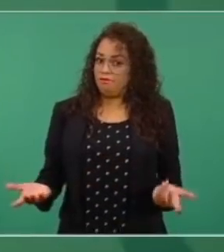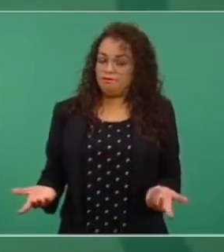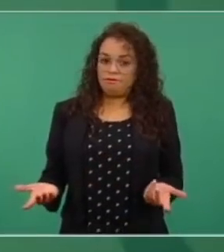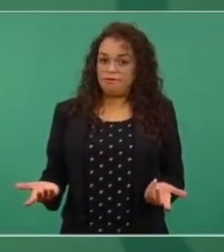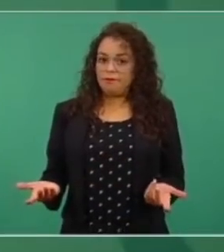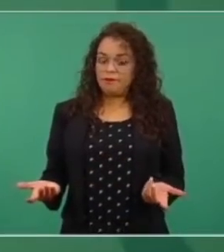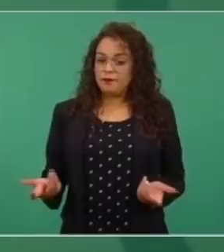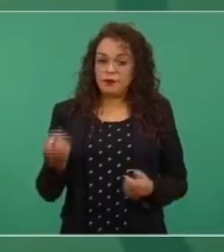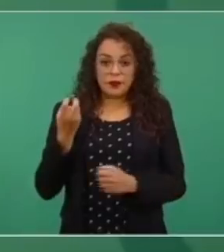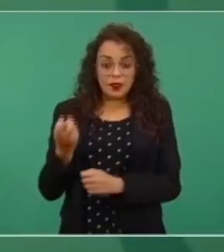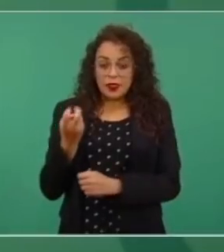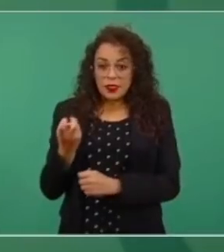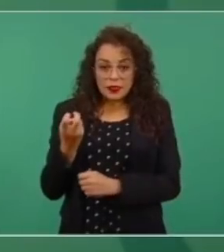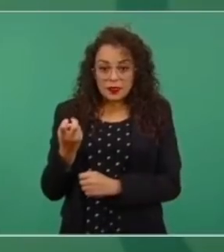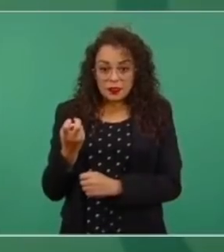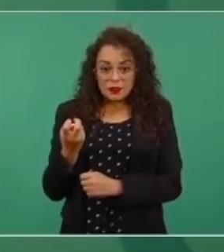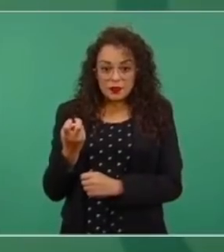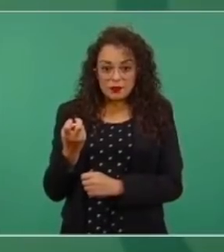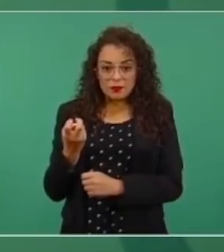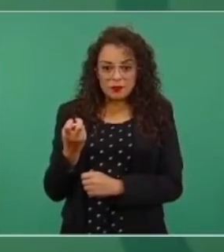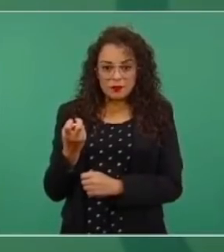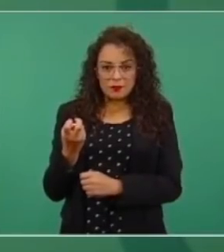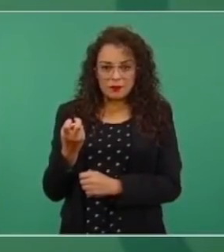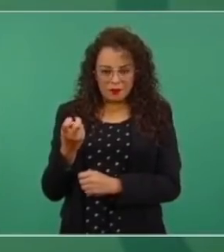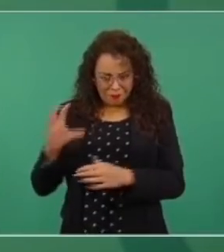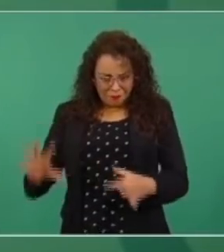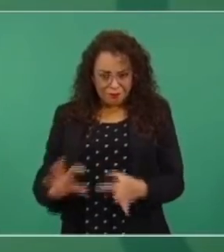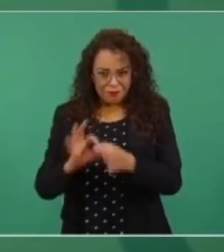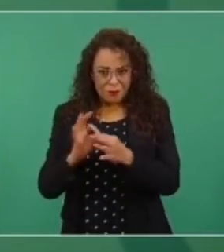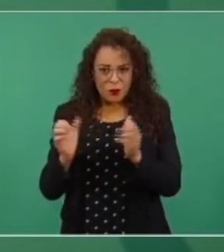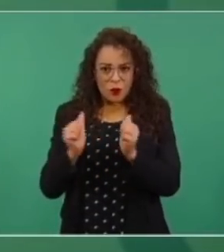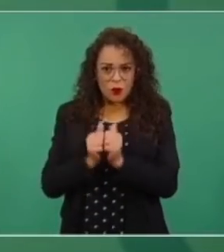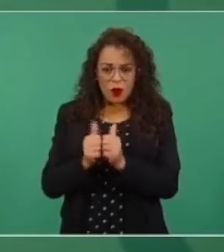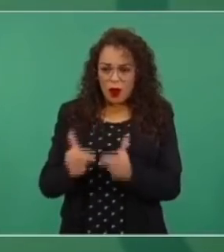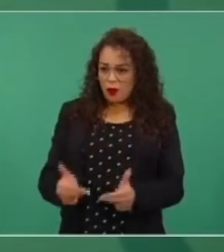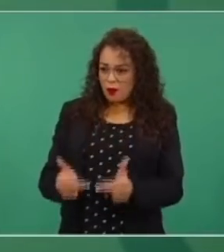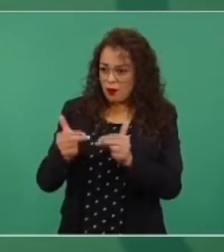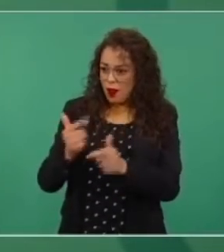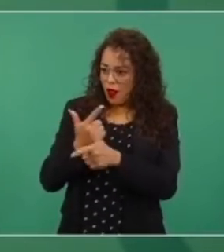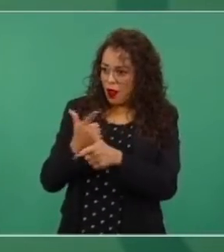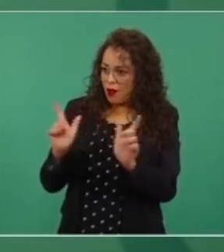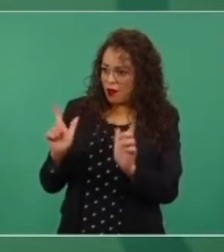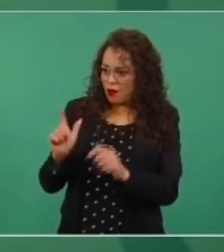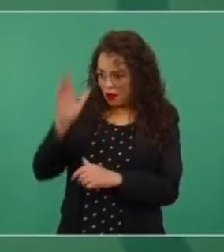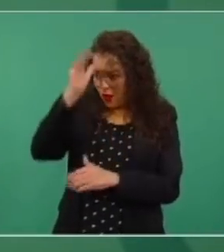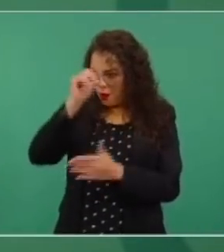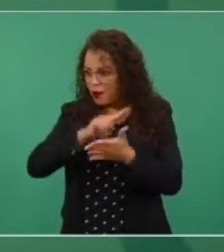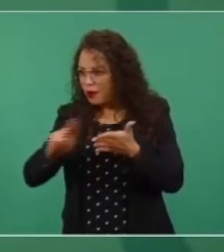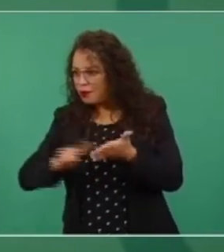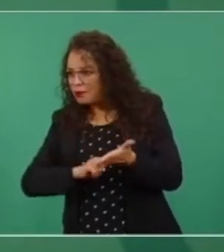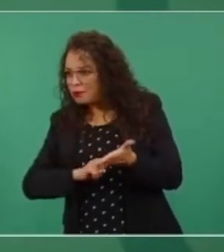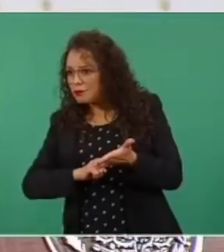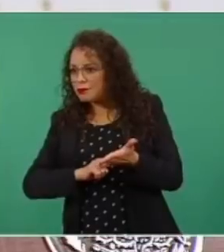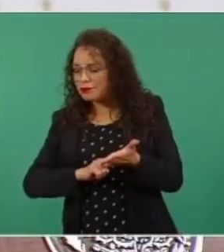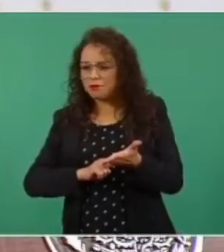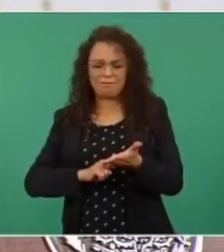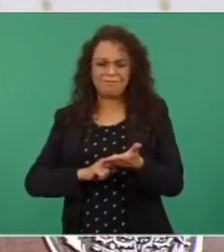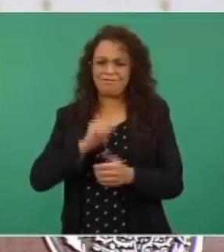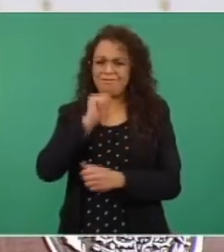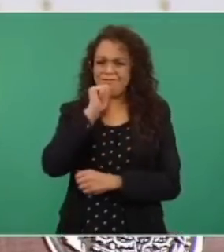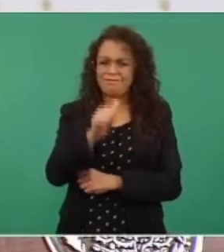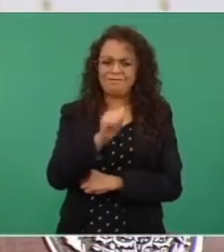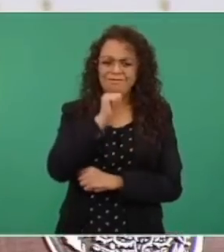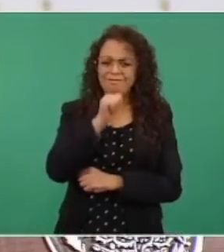eso no tiene nada que ver con el libre mercado, no tiene nada que ver